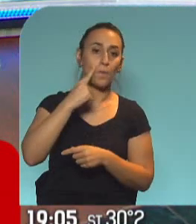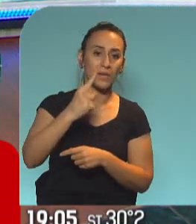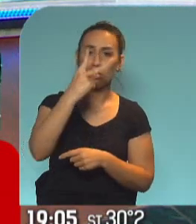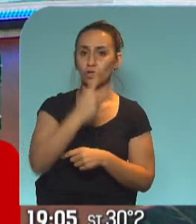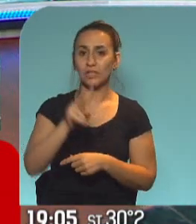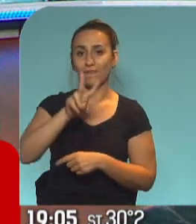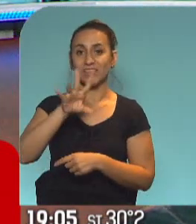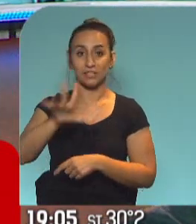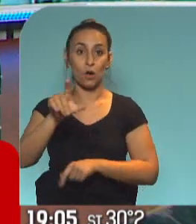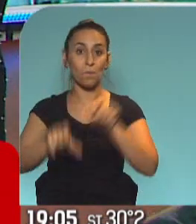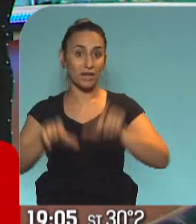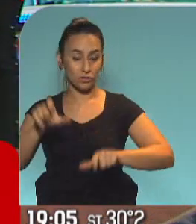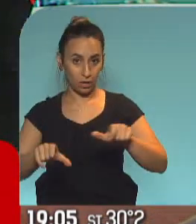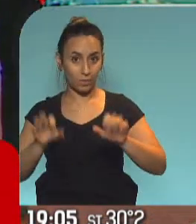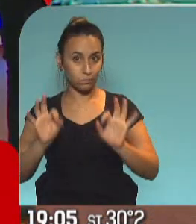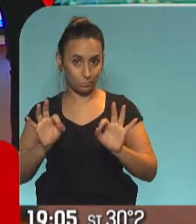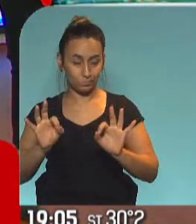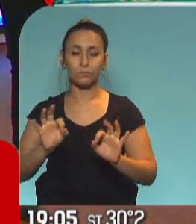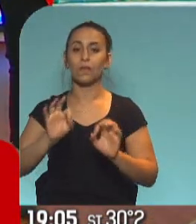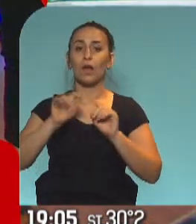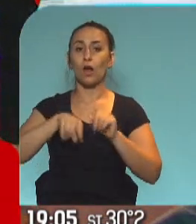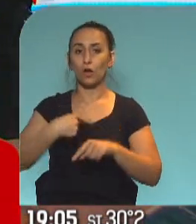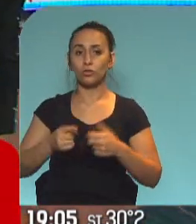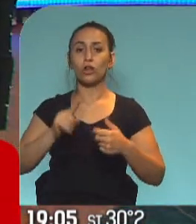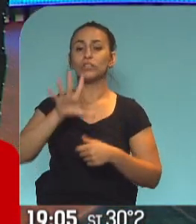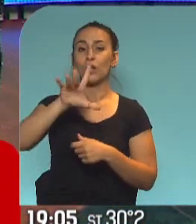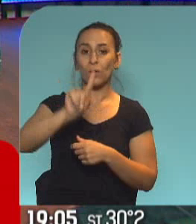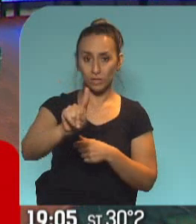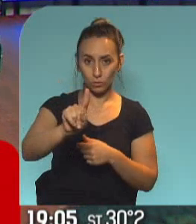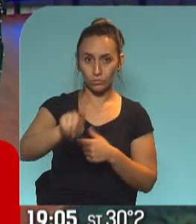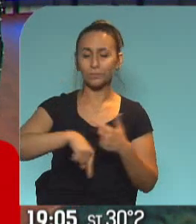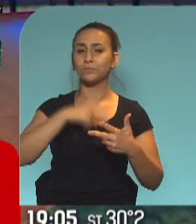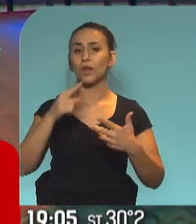2.225. Otros 51. Personal estratégico,